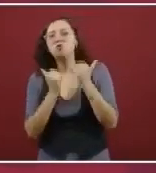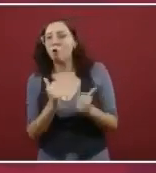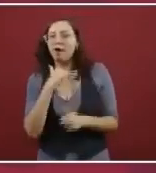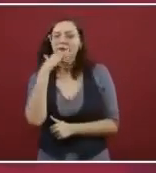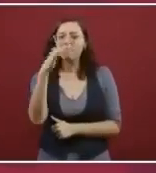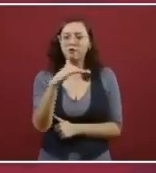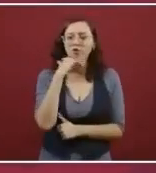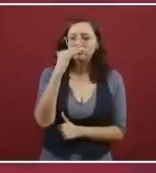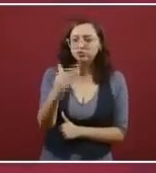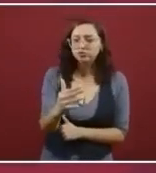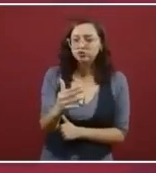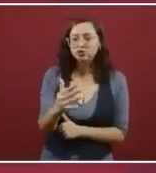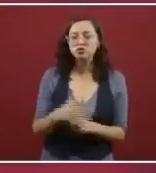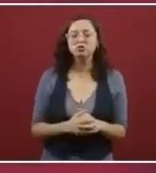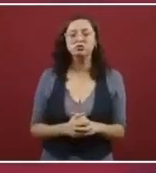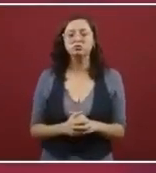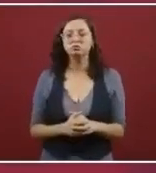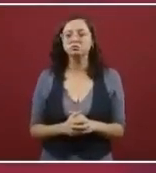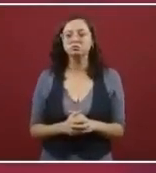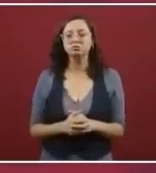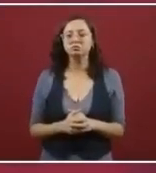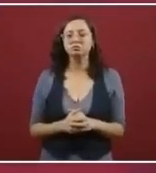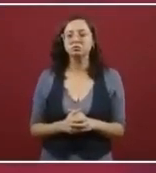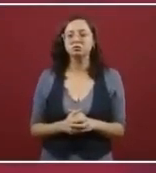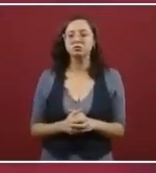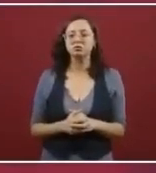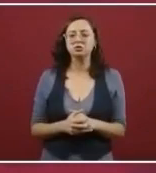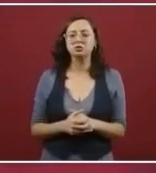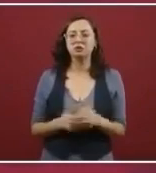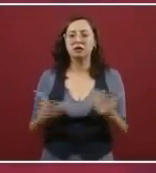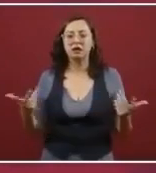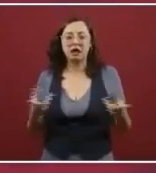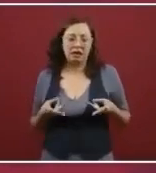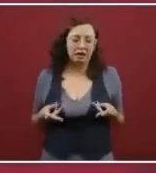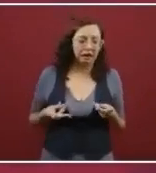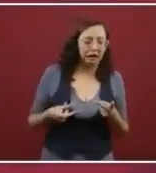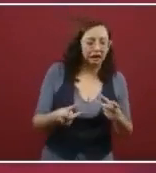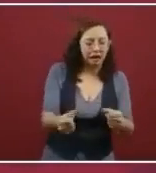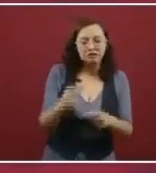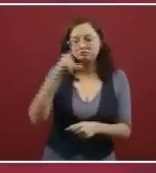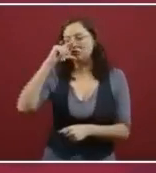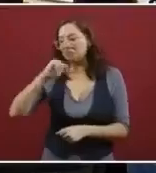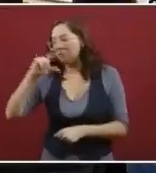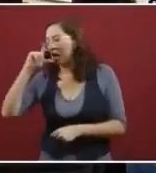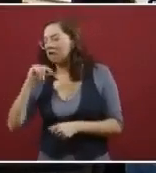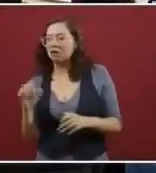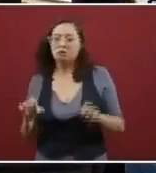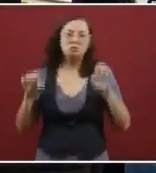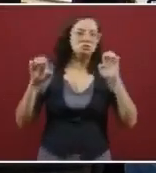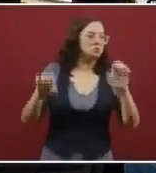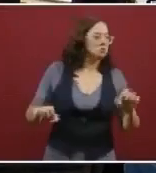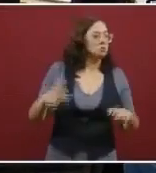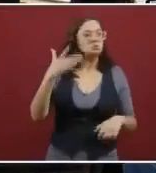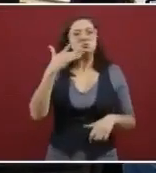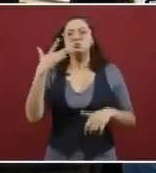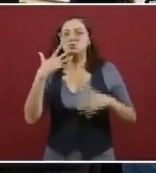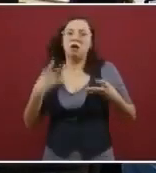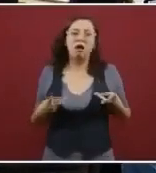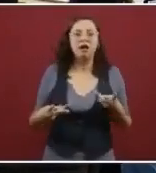corrupción, no hay gastos superfluos, no hay lujos en el gobierno,